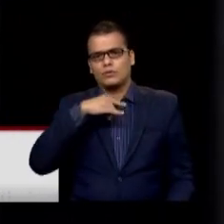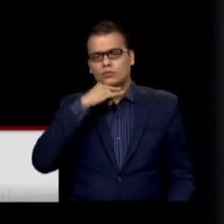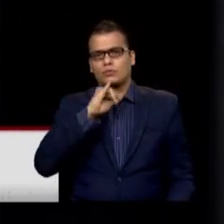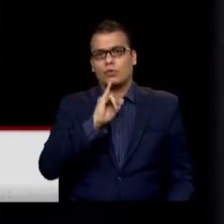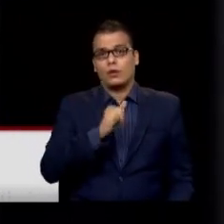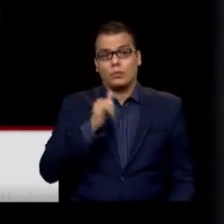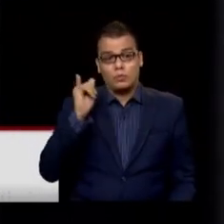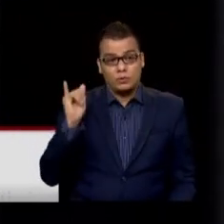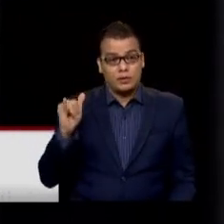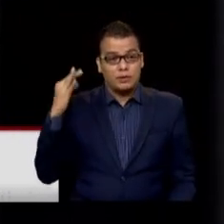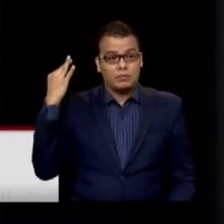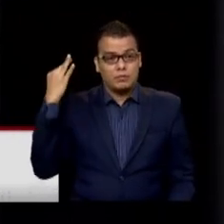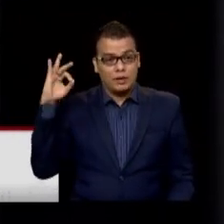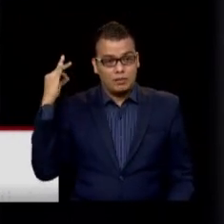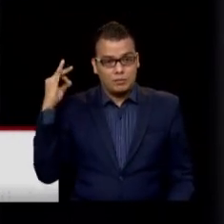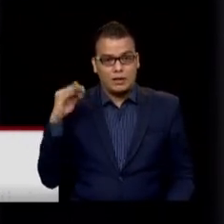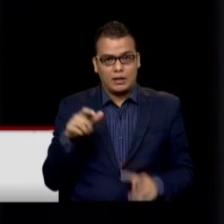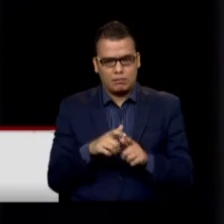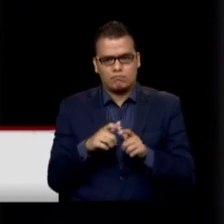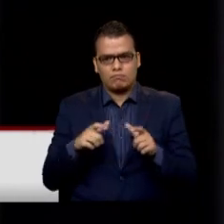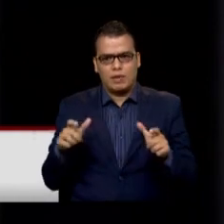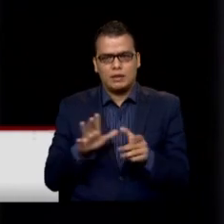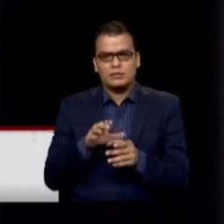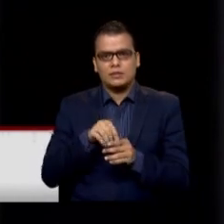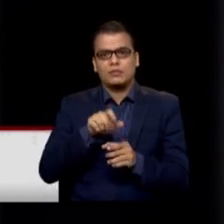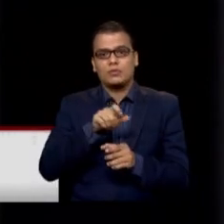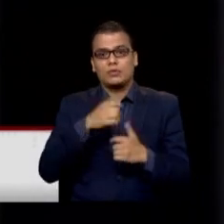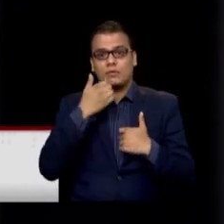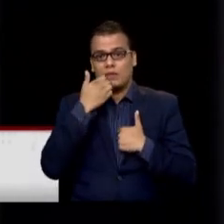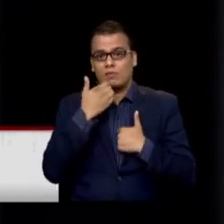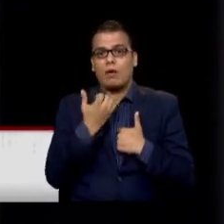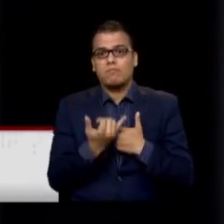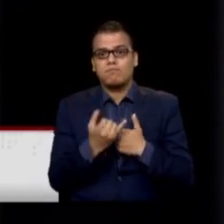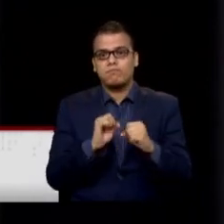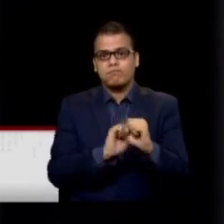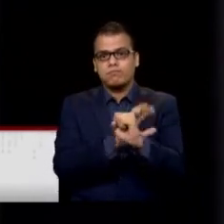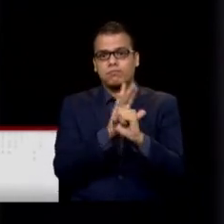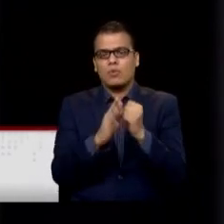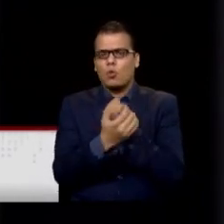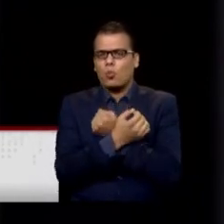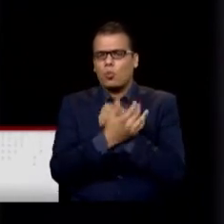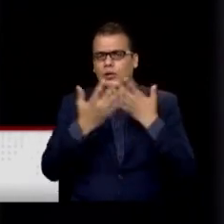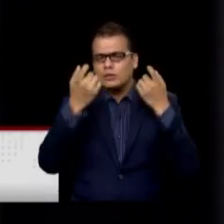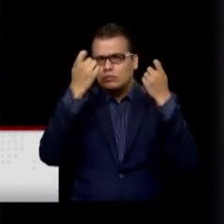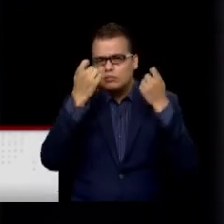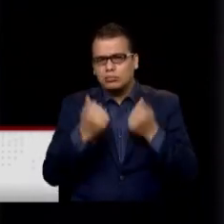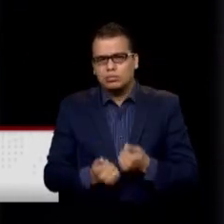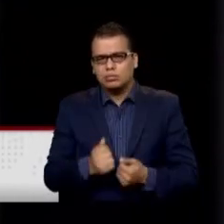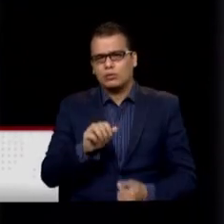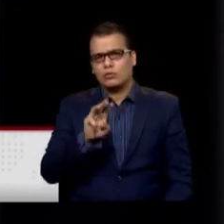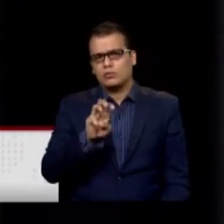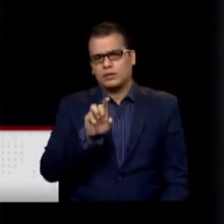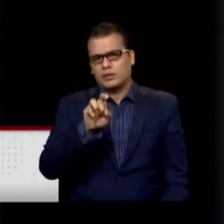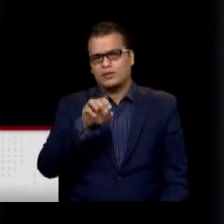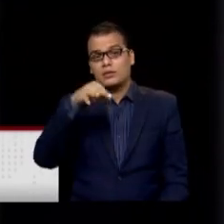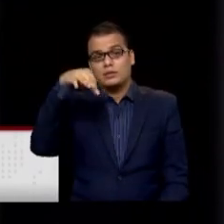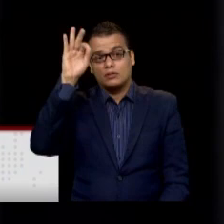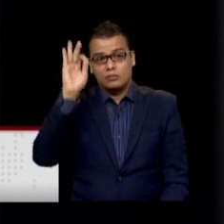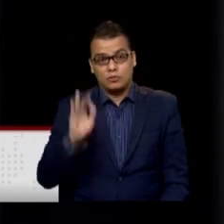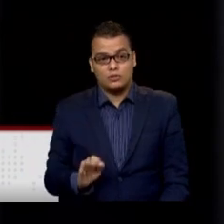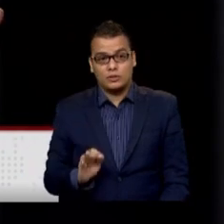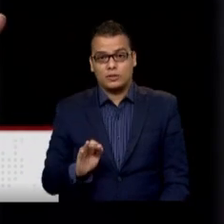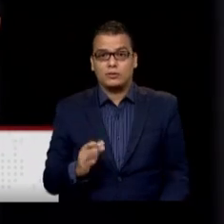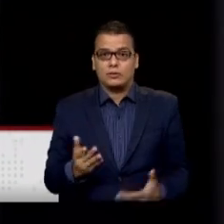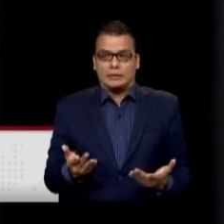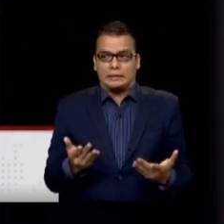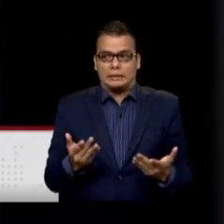Jamundí, Palmira y Cali concentran el 86% de los casos del departamento del Valle. Eso nos implica que tenemos que